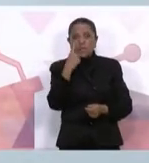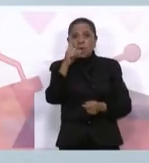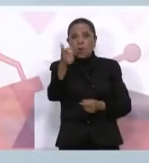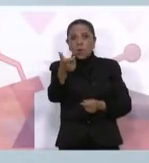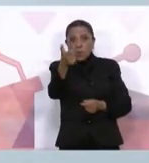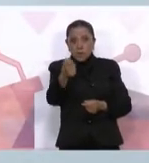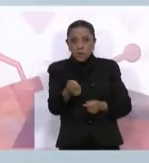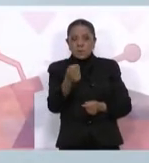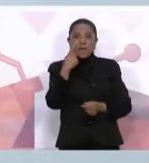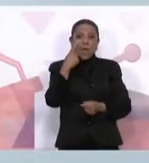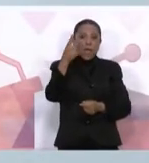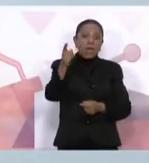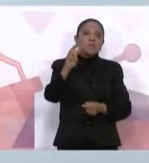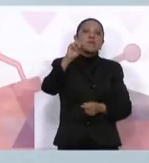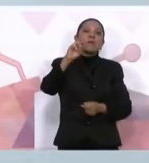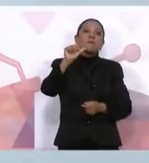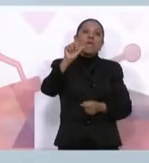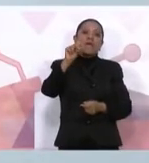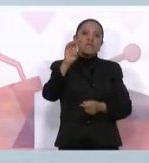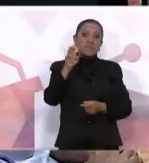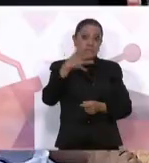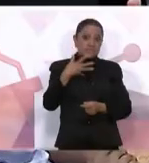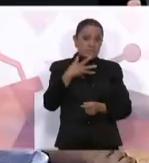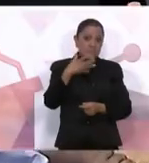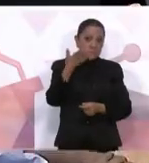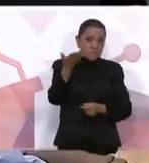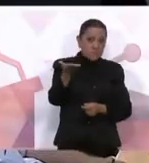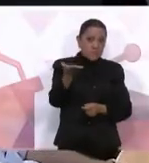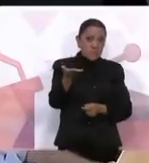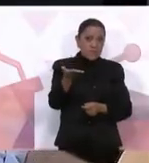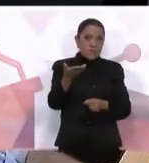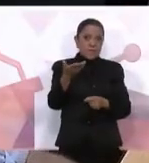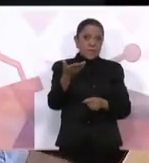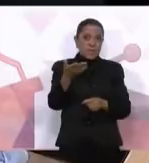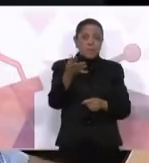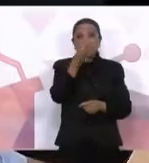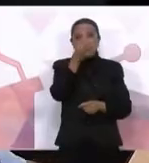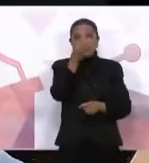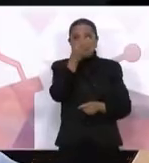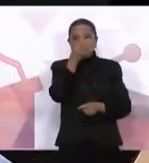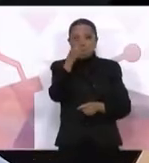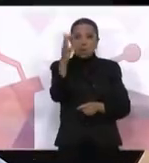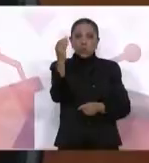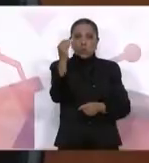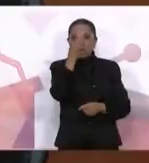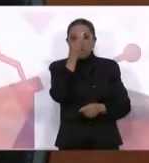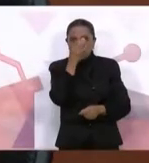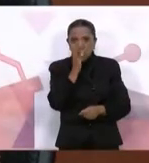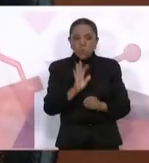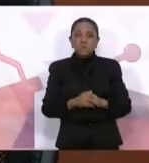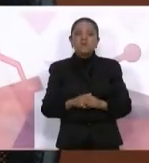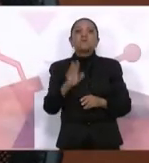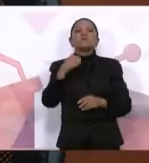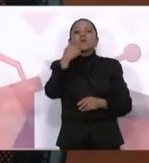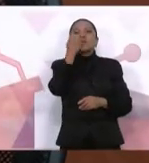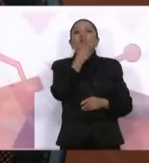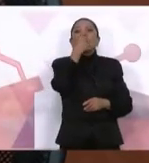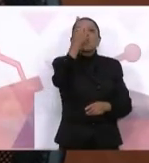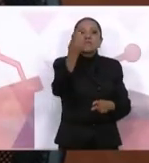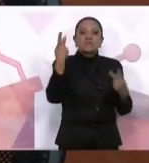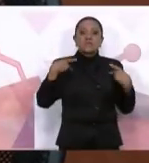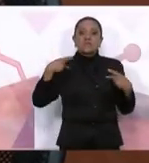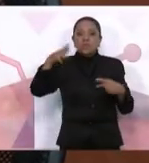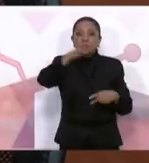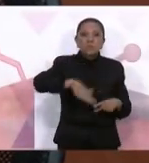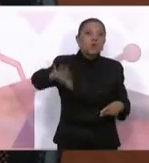ok vamos entonces solamente está está quedarán nueve segundos decirles a los morelenses que surgieron en